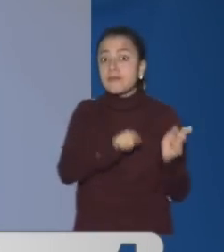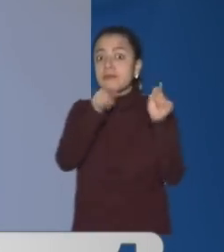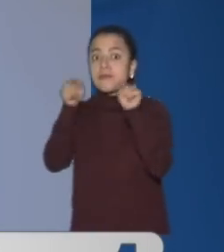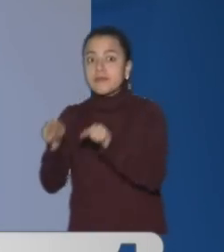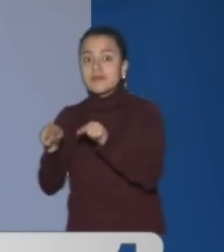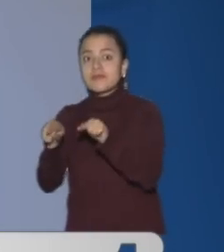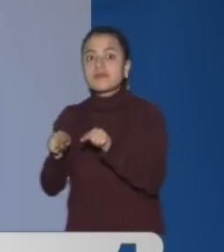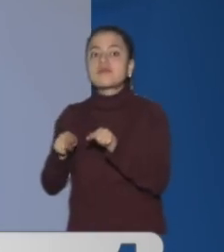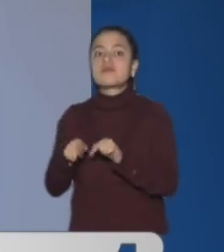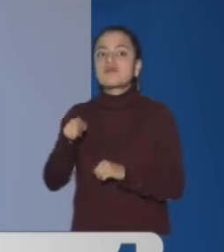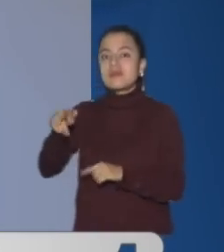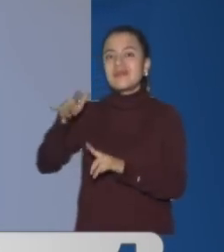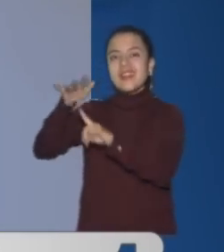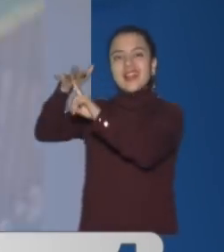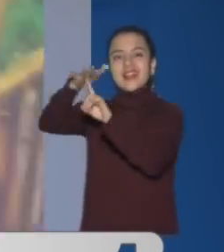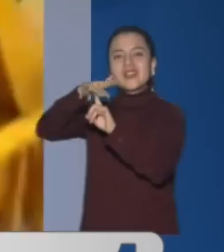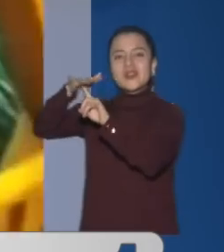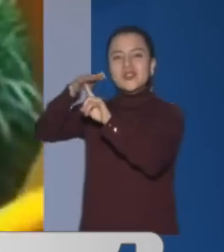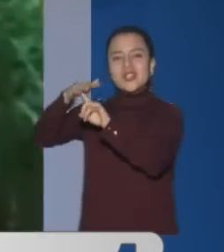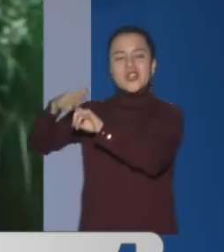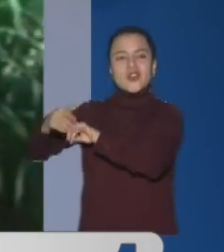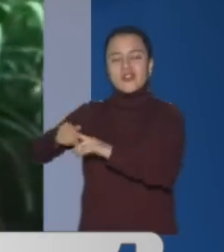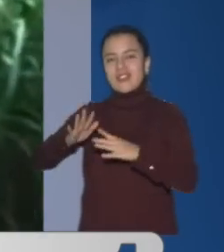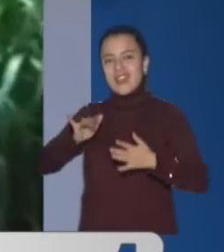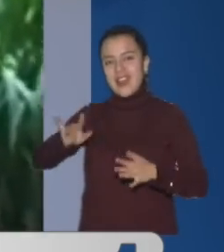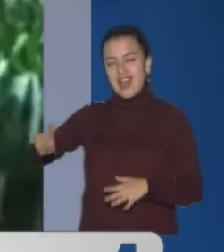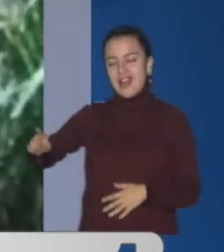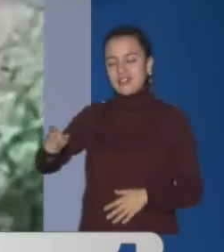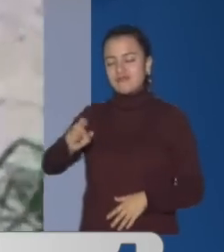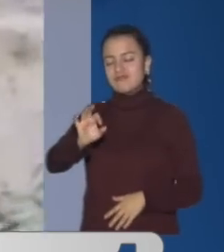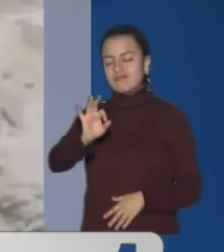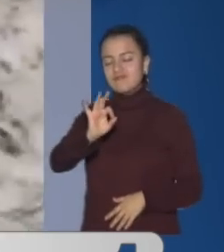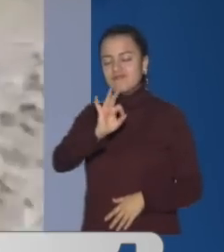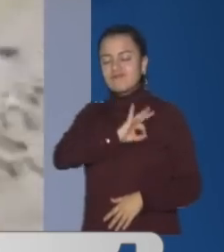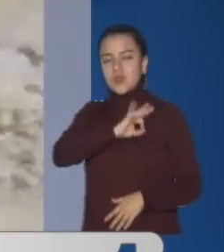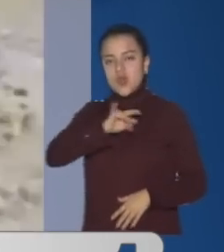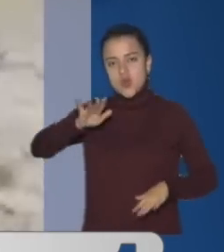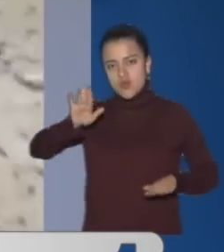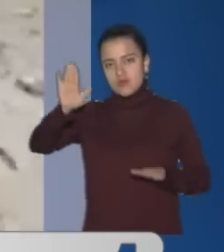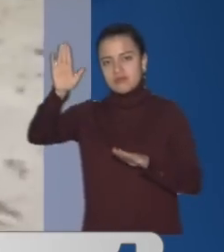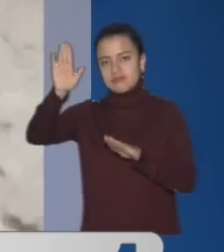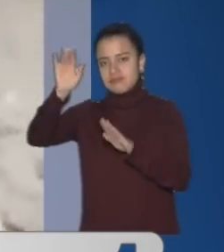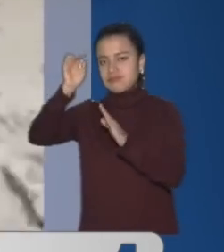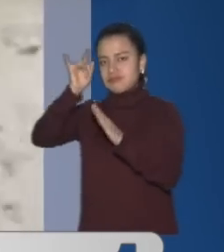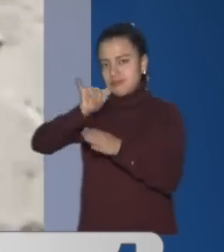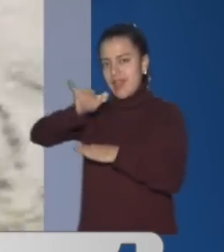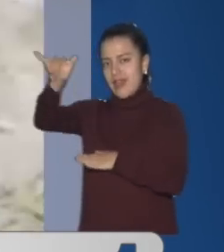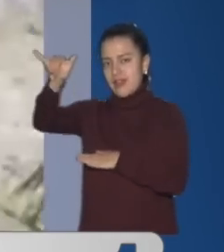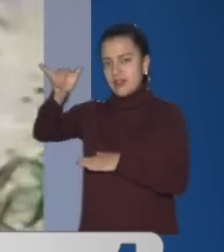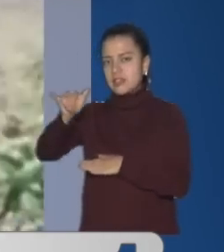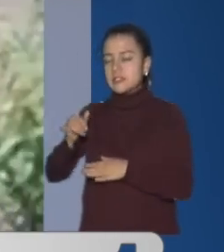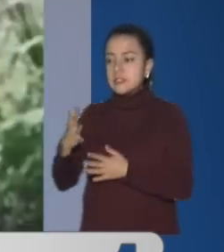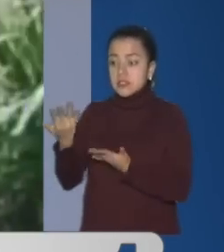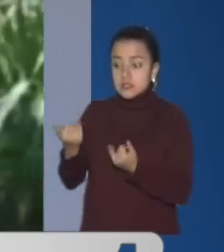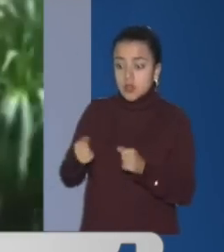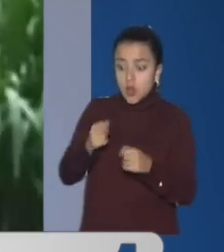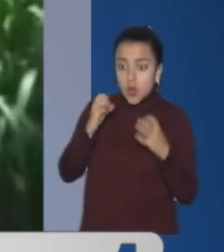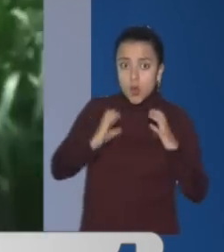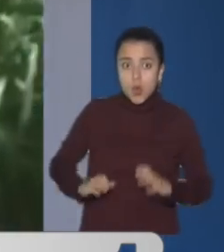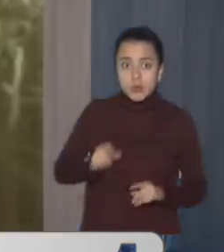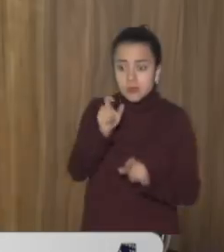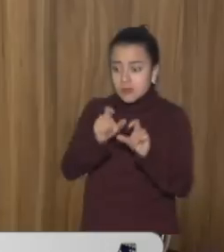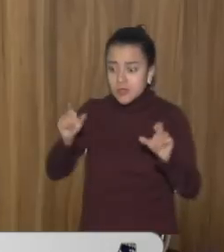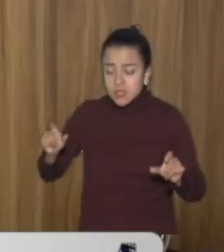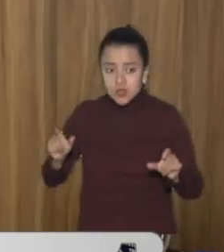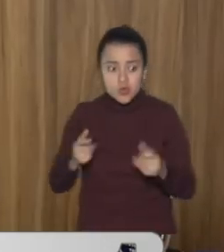Aérea fueron trasladados a Medellín 4 heridos de la emergencia. Aún siguen desaparecidas 2 personas. En el